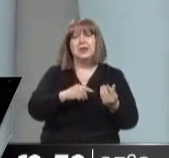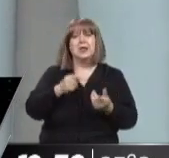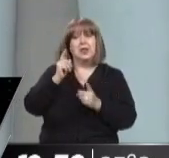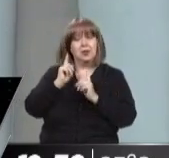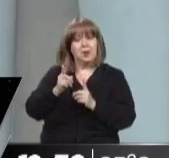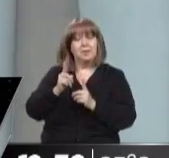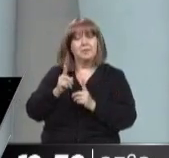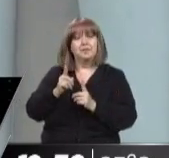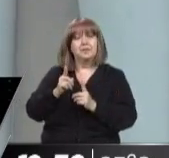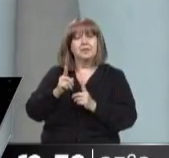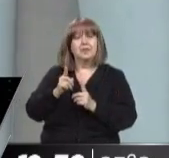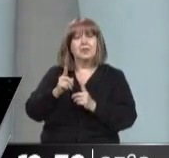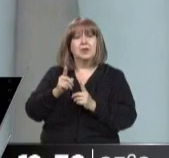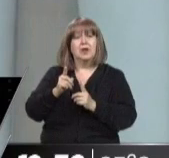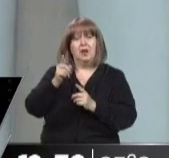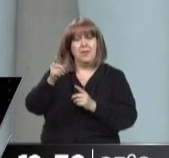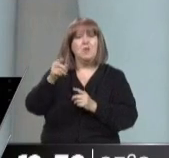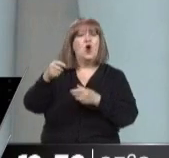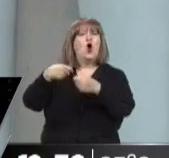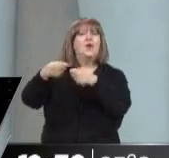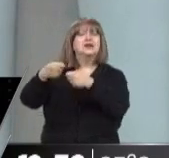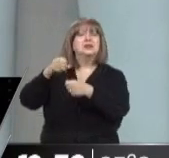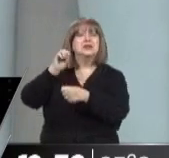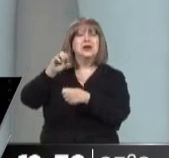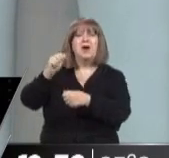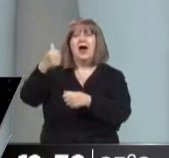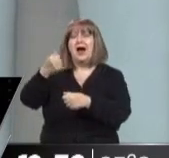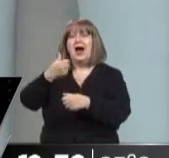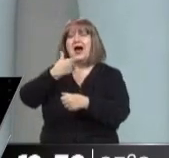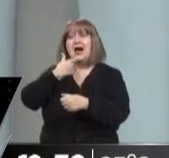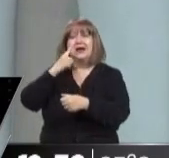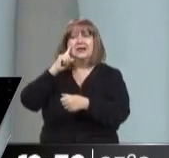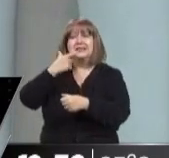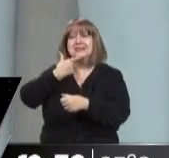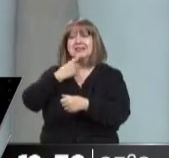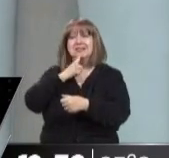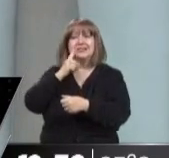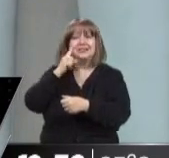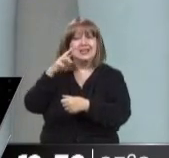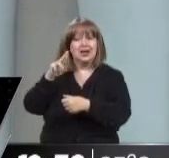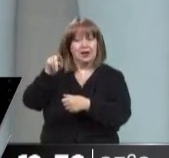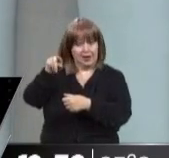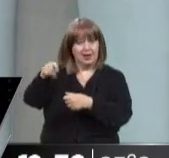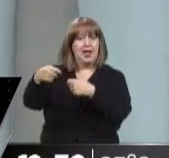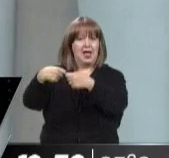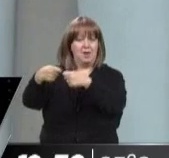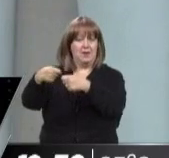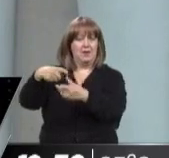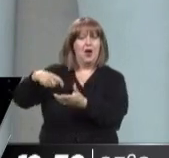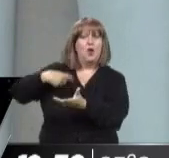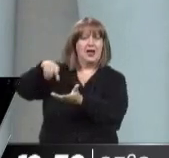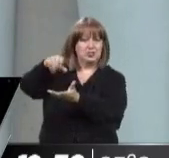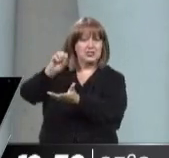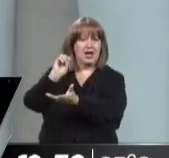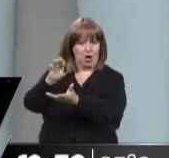imponga a asistir un daño una multa por daños punitivos para que esta situación no